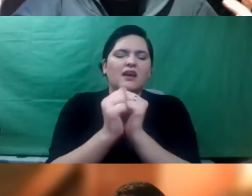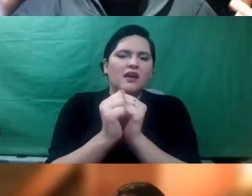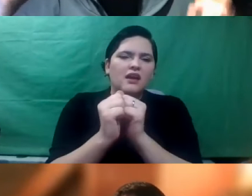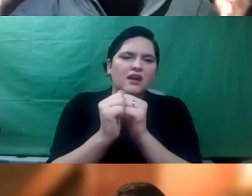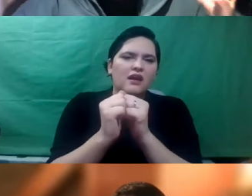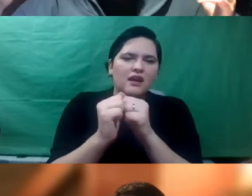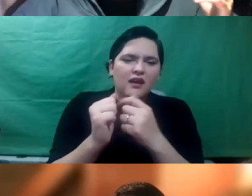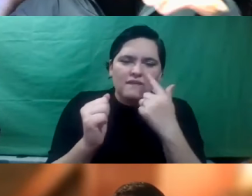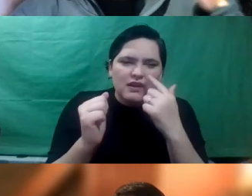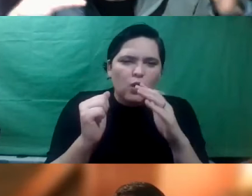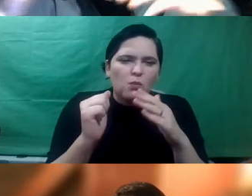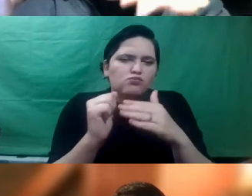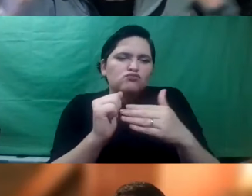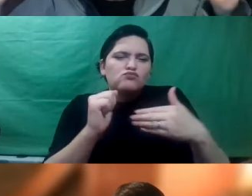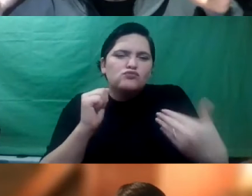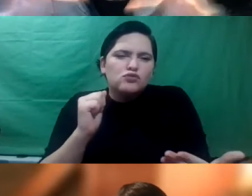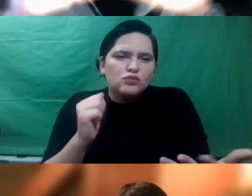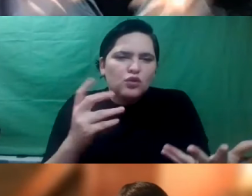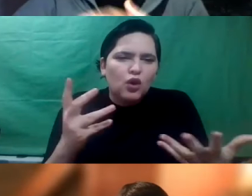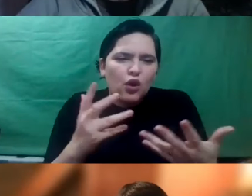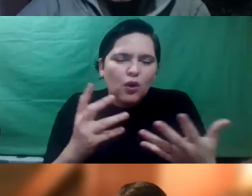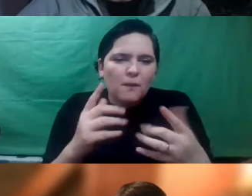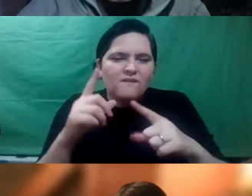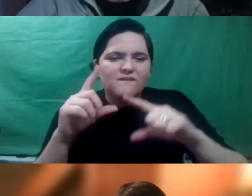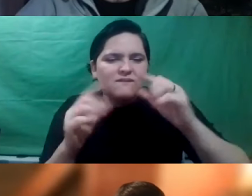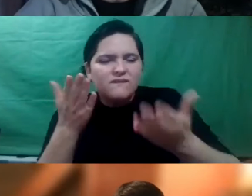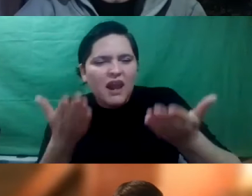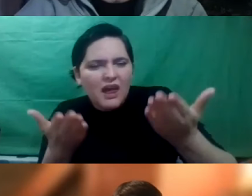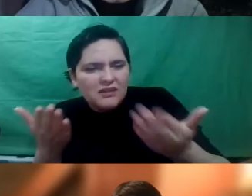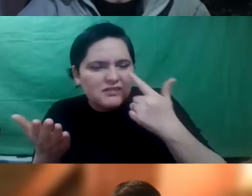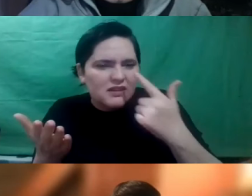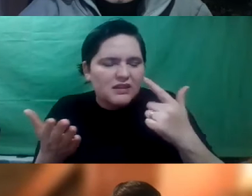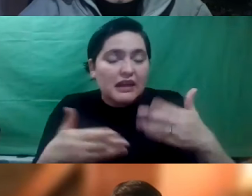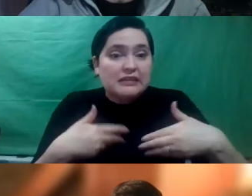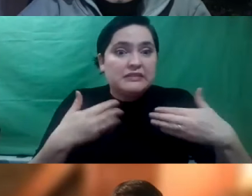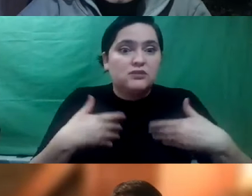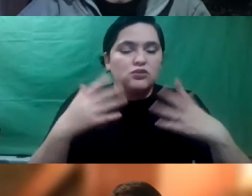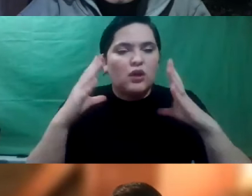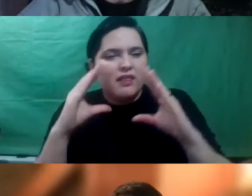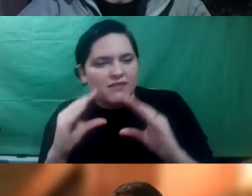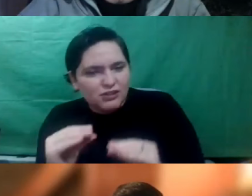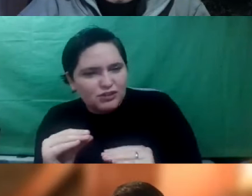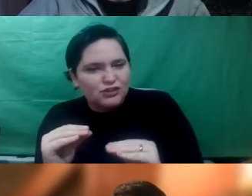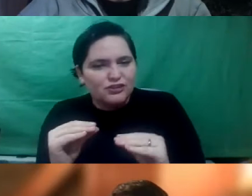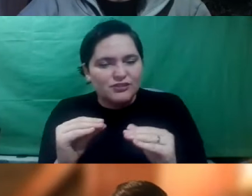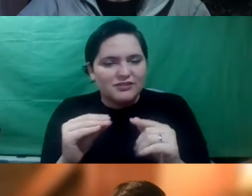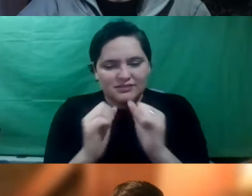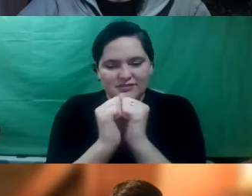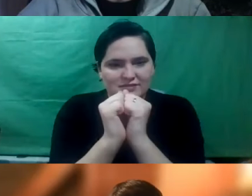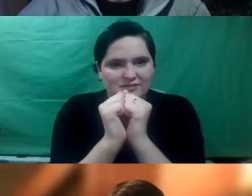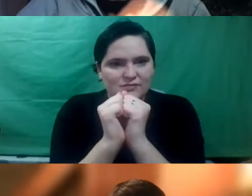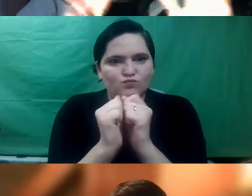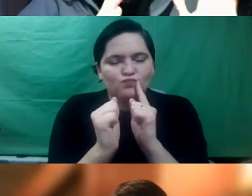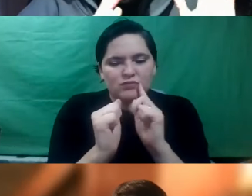por ejemplo, sobre el balance de excitación e inhibición. Ahí, en el fondo, hay que tener un poco más de detalles sobre la sintomatología asociada al tumor para